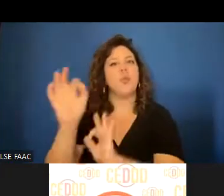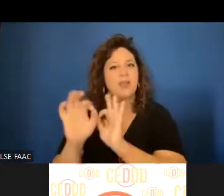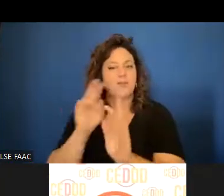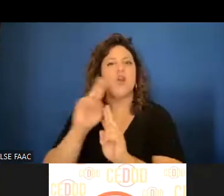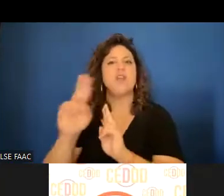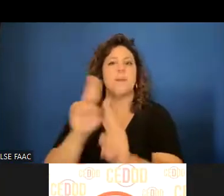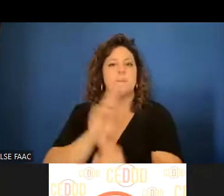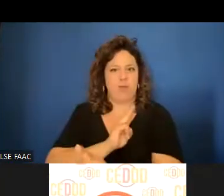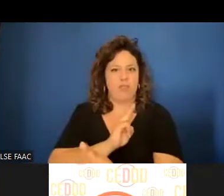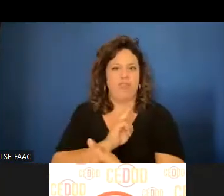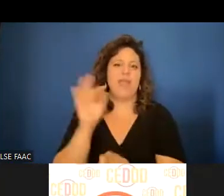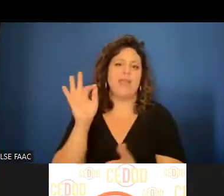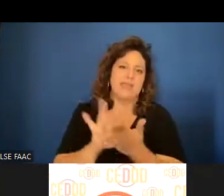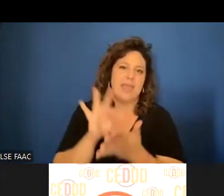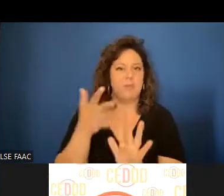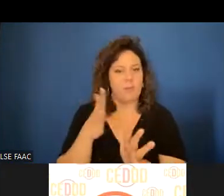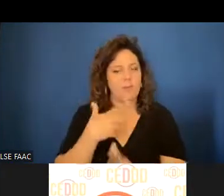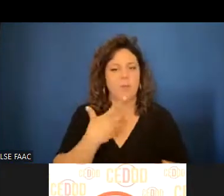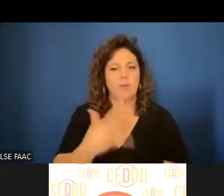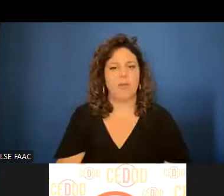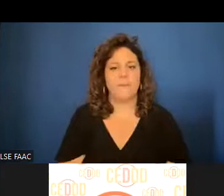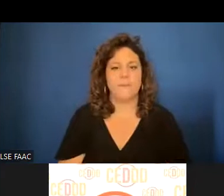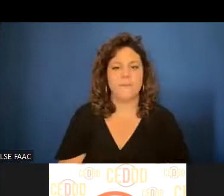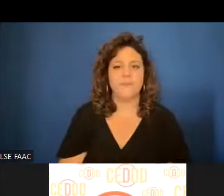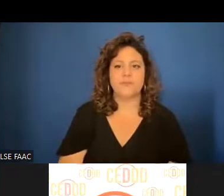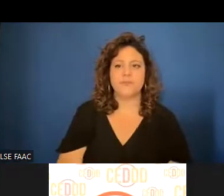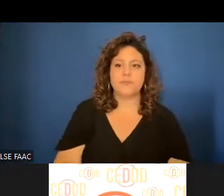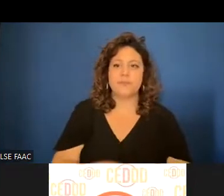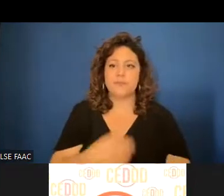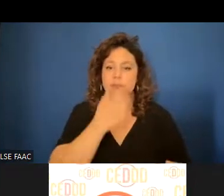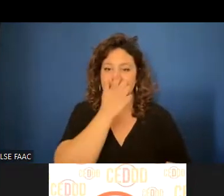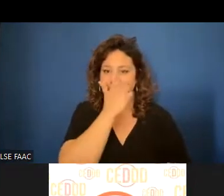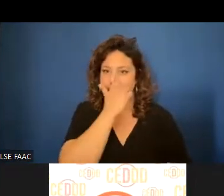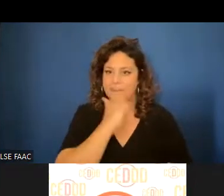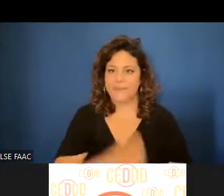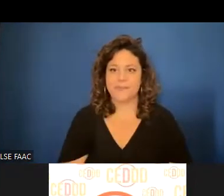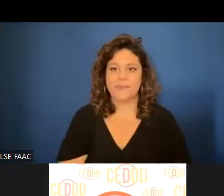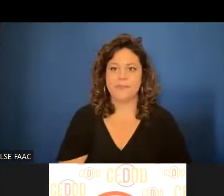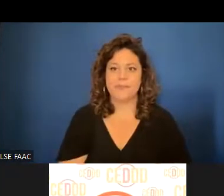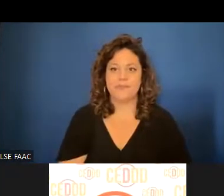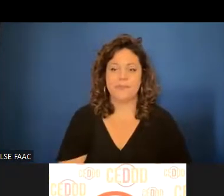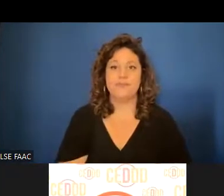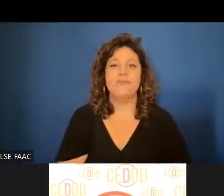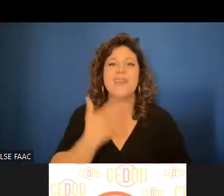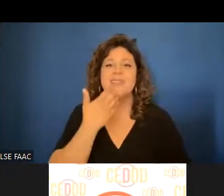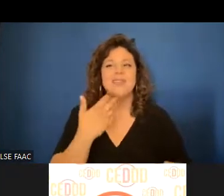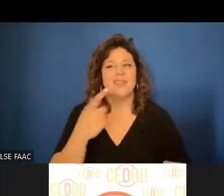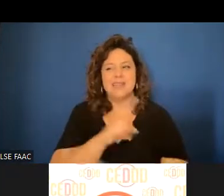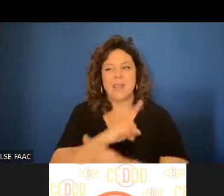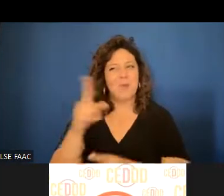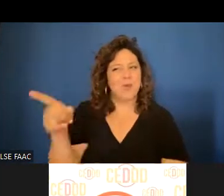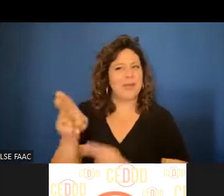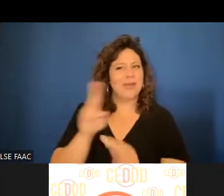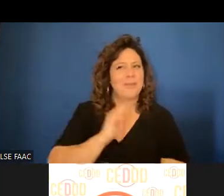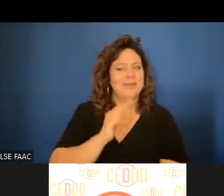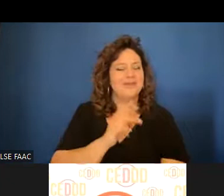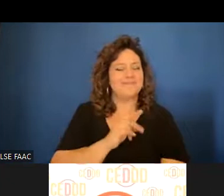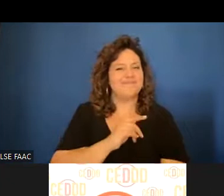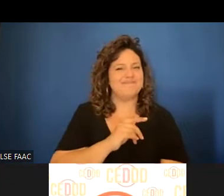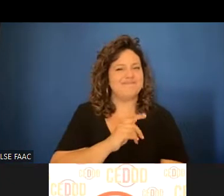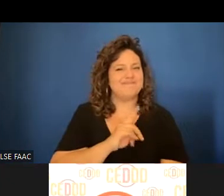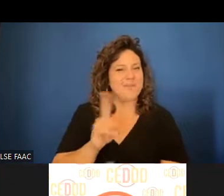implicadas en esta cuestión de defender los derechos de las personas con discapacidad, y es sobre todo eso, insistir, discutir y